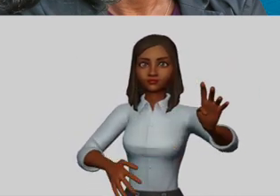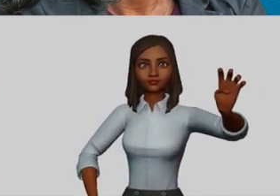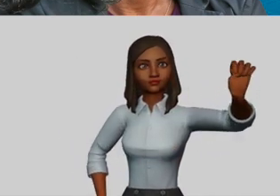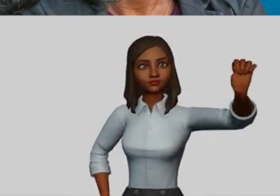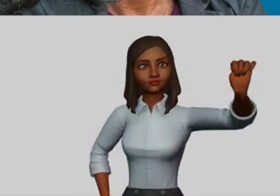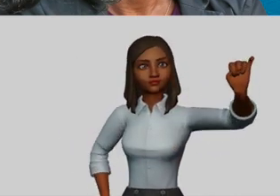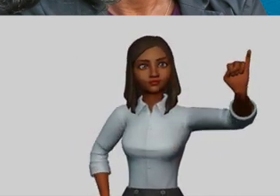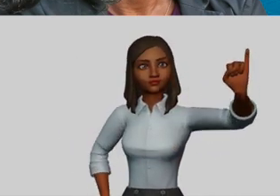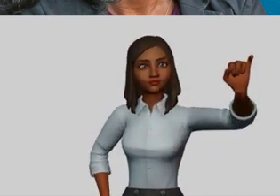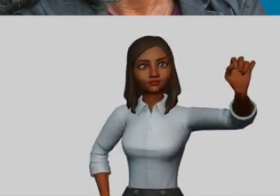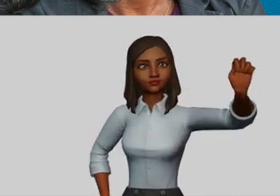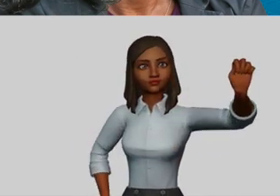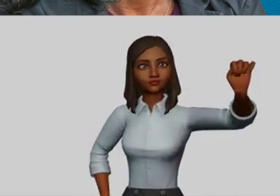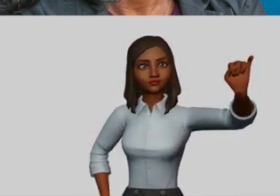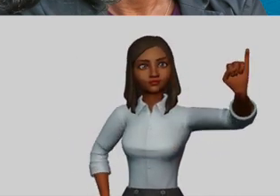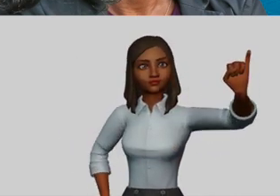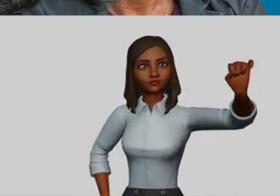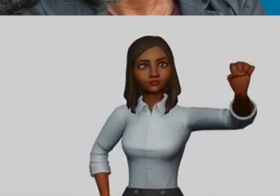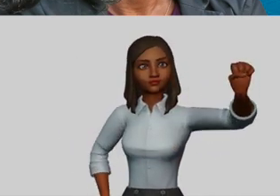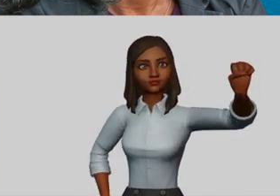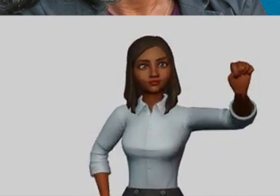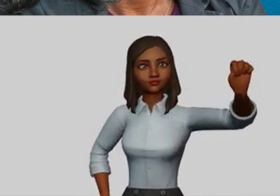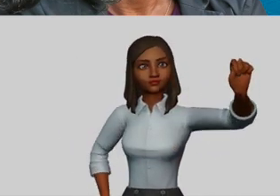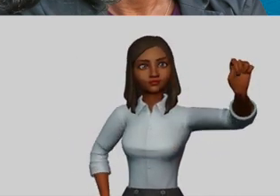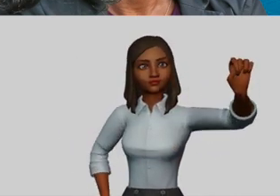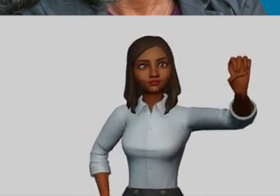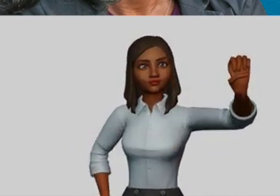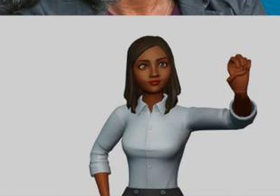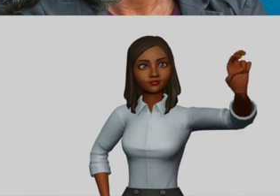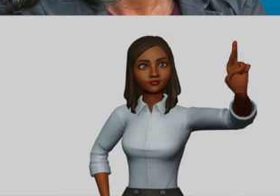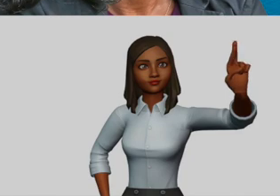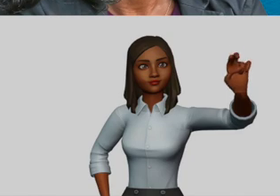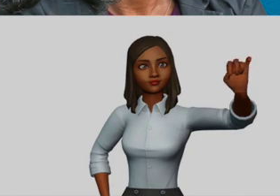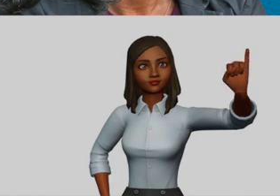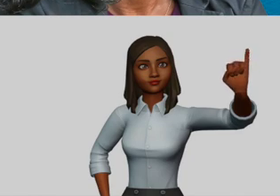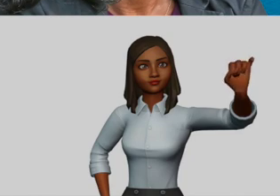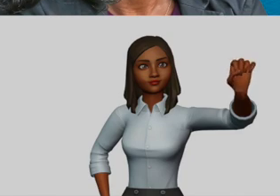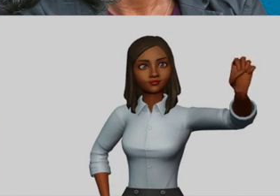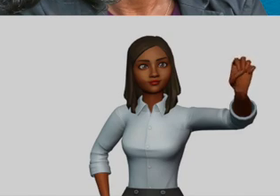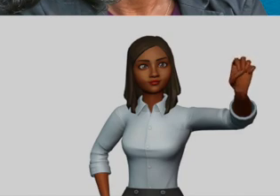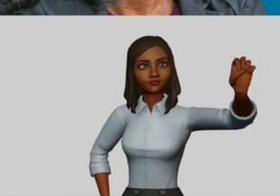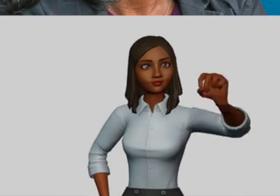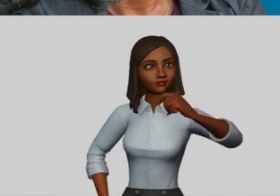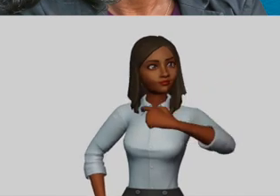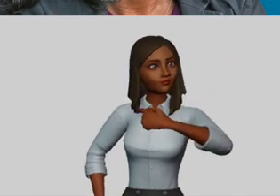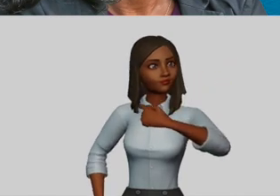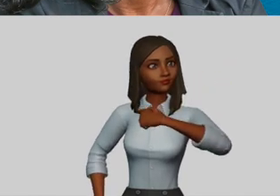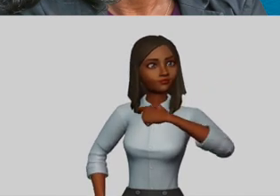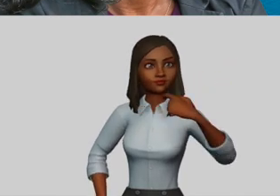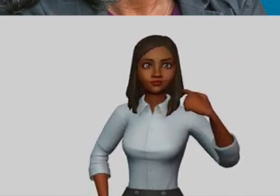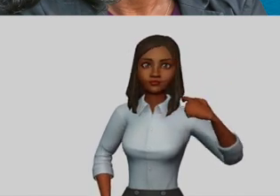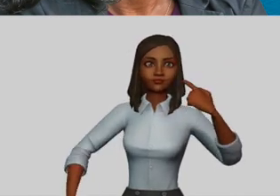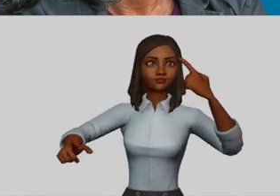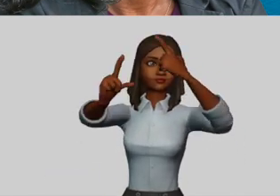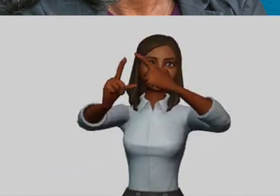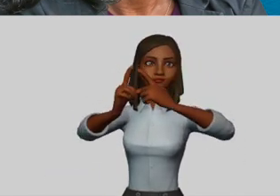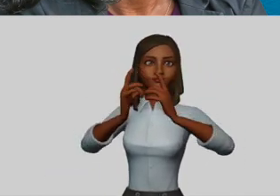dejo a la audiencia y espero que este episodio lo haga pensar en la